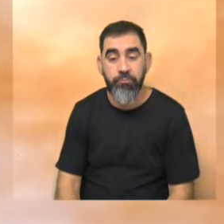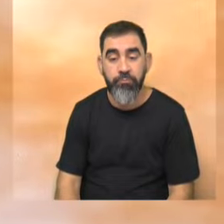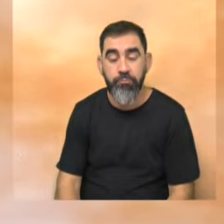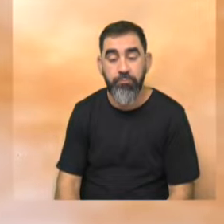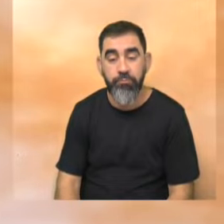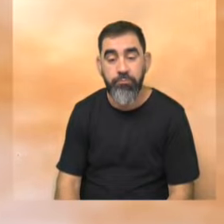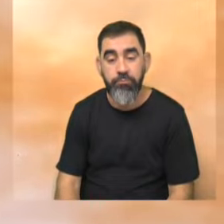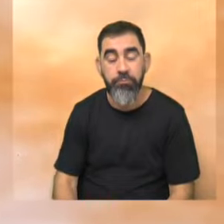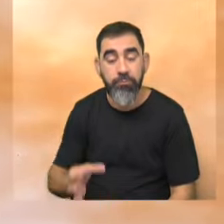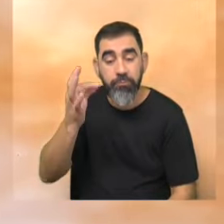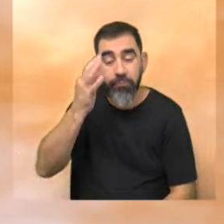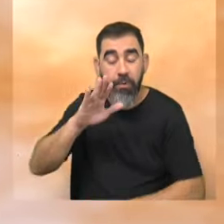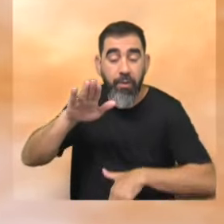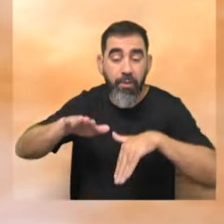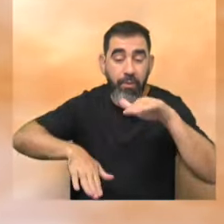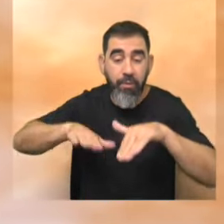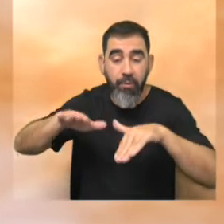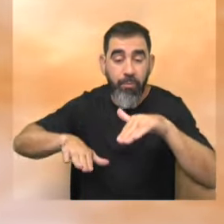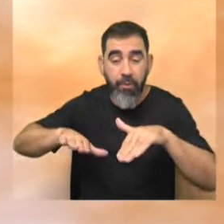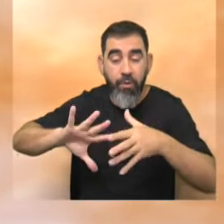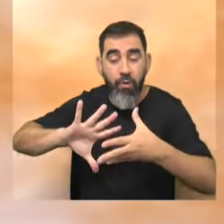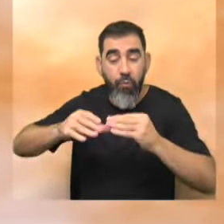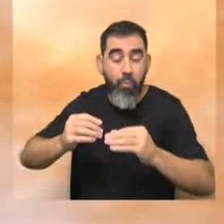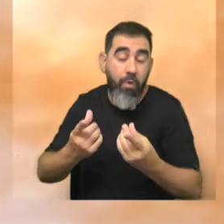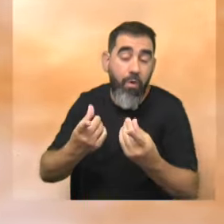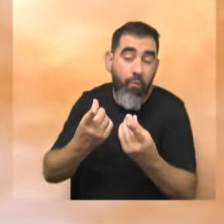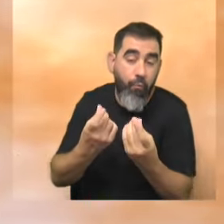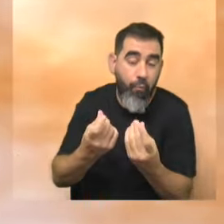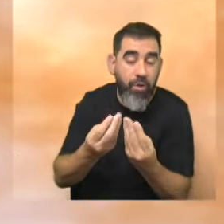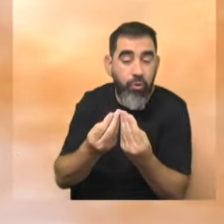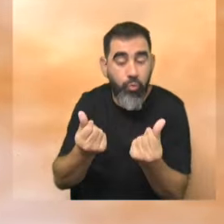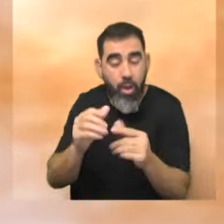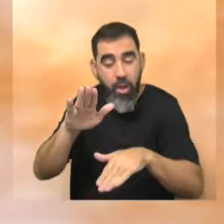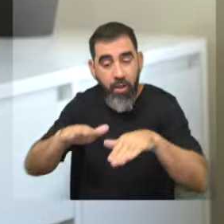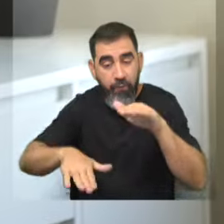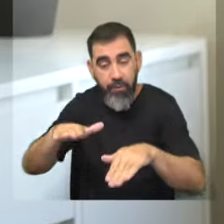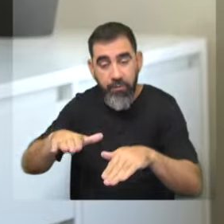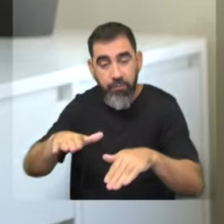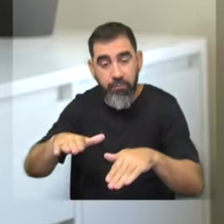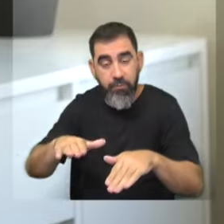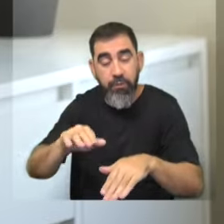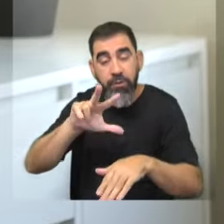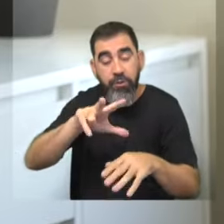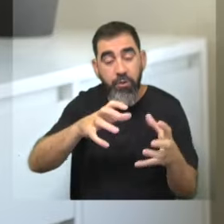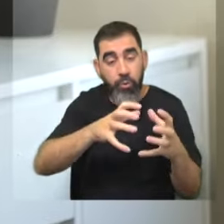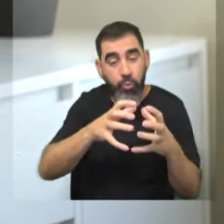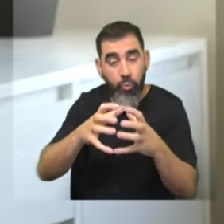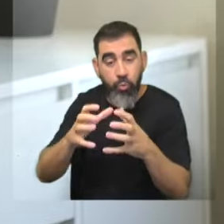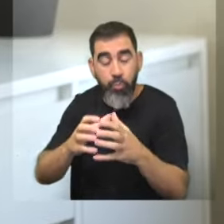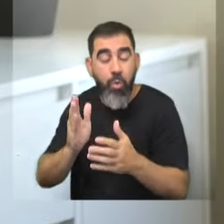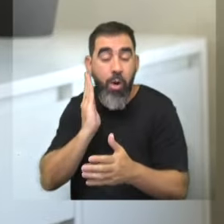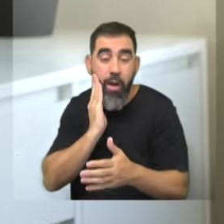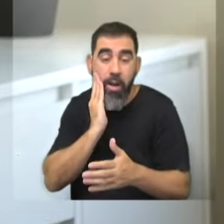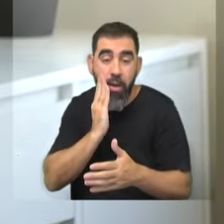El acné, según el tipo y según la intensidad, lo abordamos de formas diferentes. Lo dividimos en tres grandes grupos: las cremas